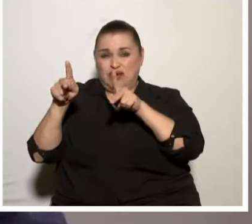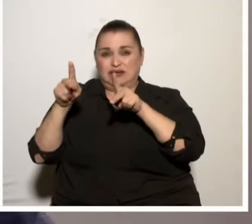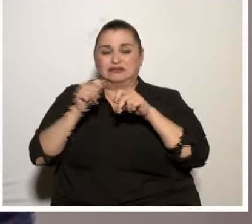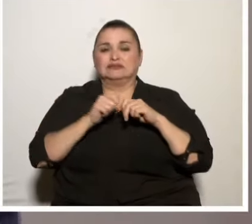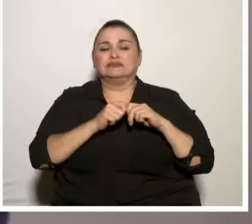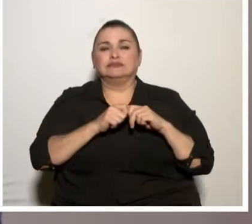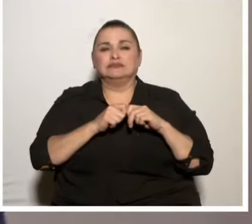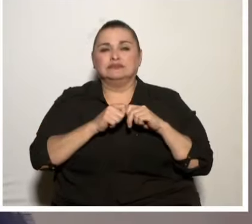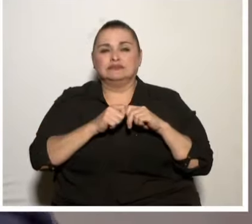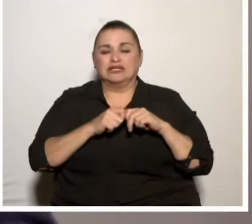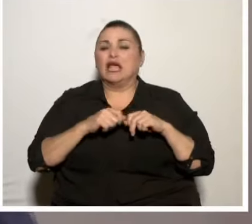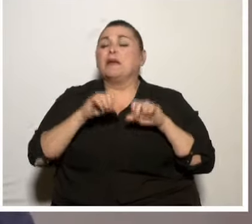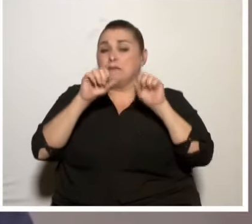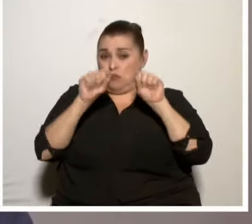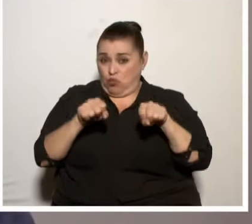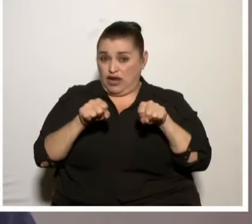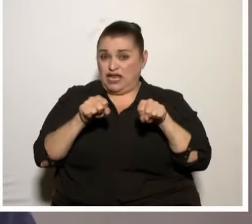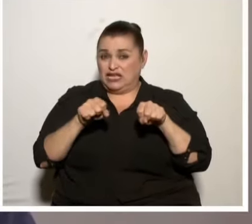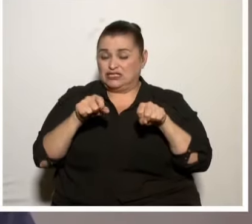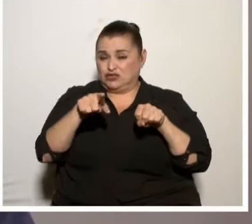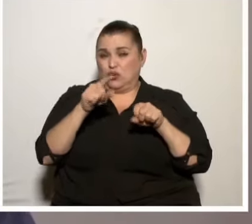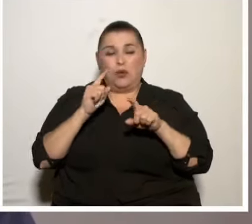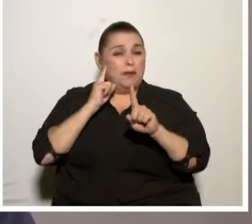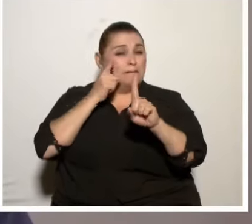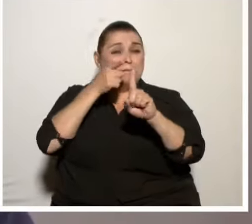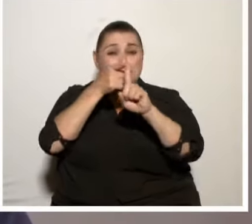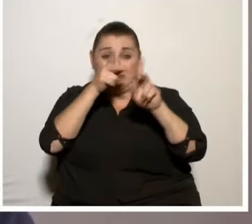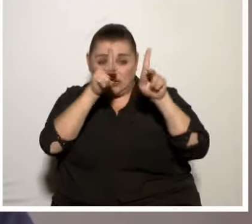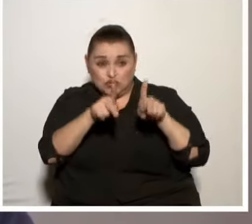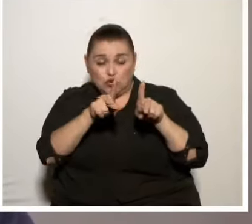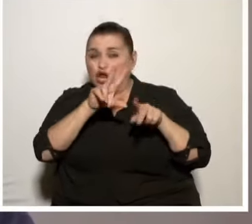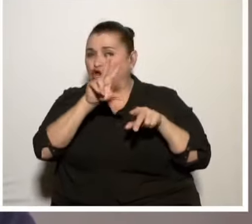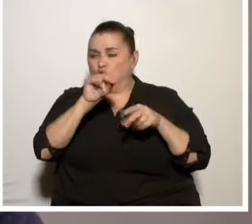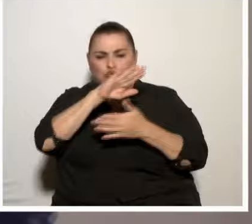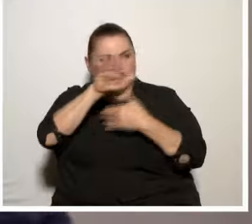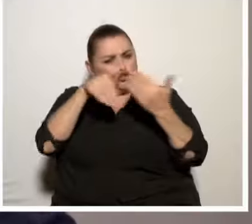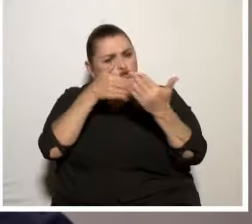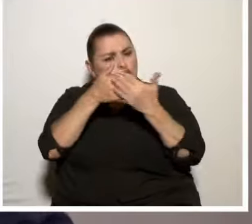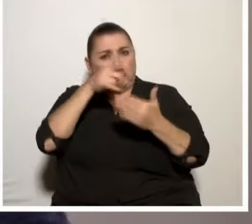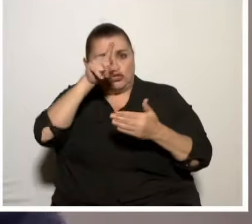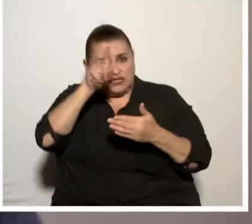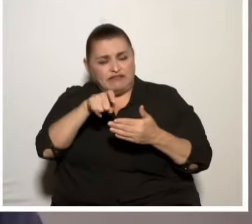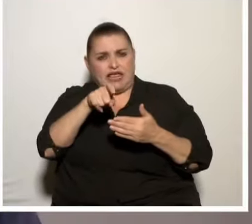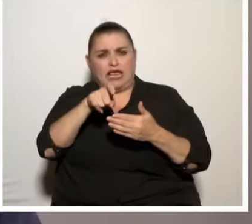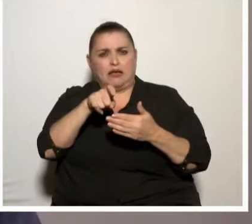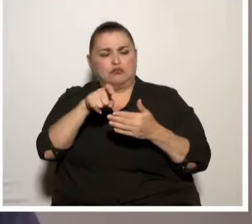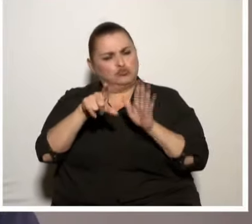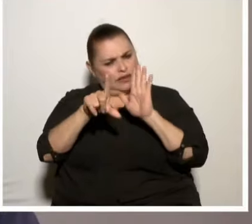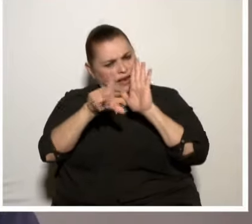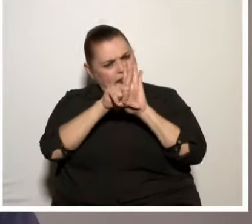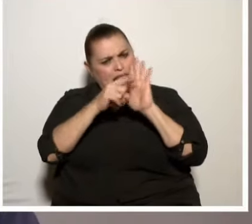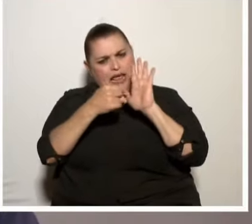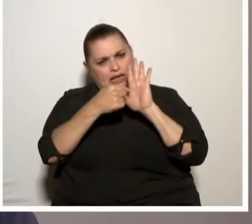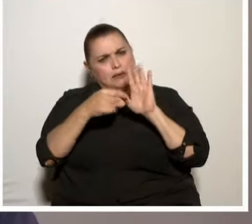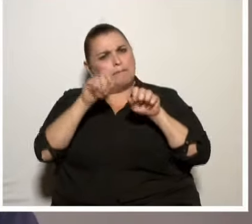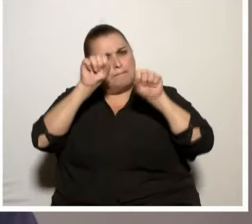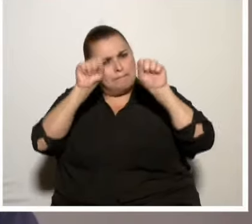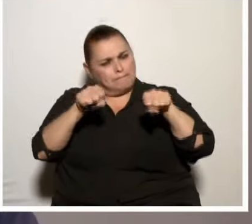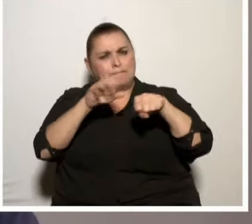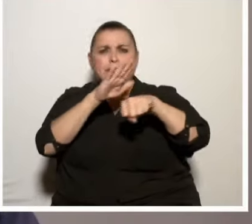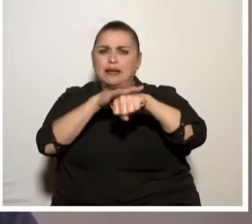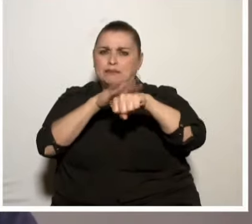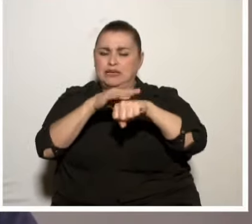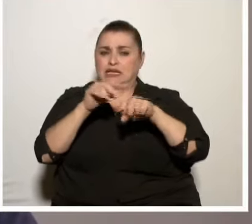las personas, y no ponérsela sobre las personas. Dos, tenemos que ir con una ley que le permita al